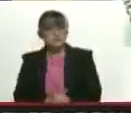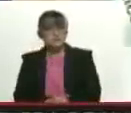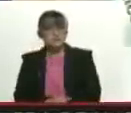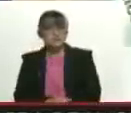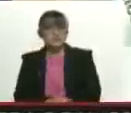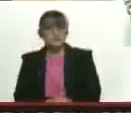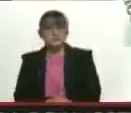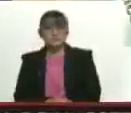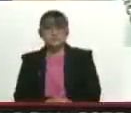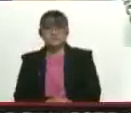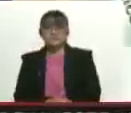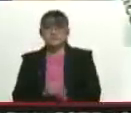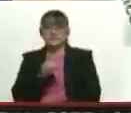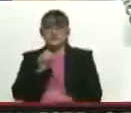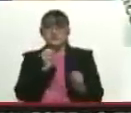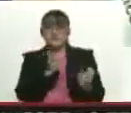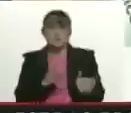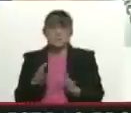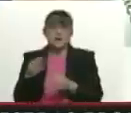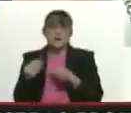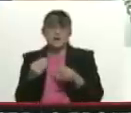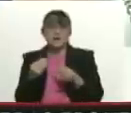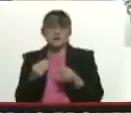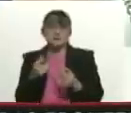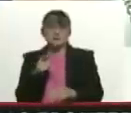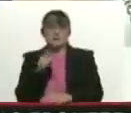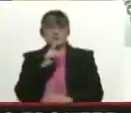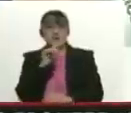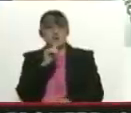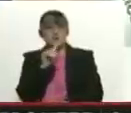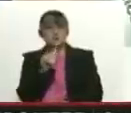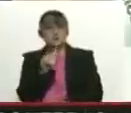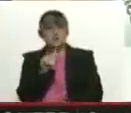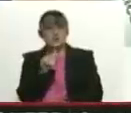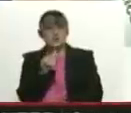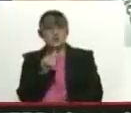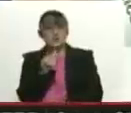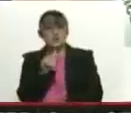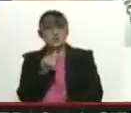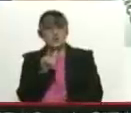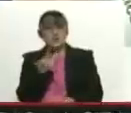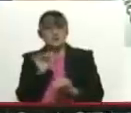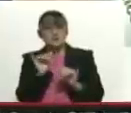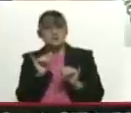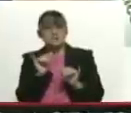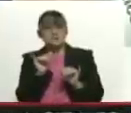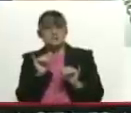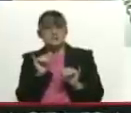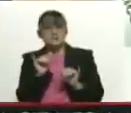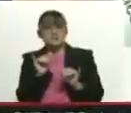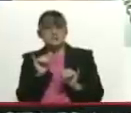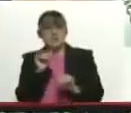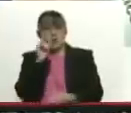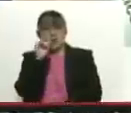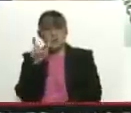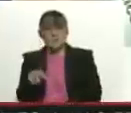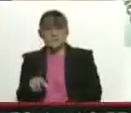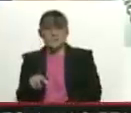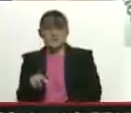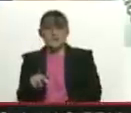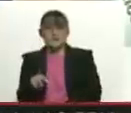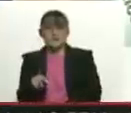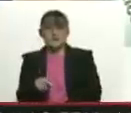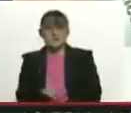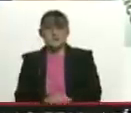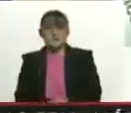en ese plan conocido como La Salida, que lo anunció incluso este mismo señor, lo